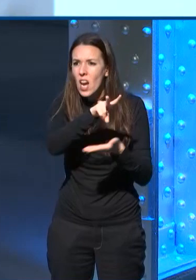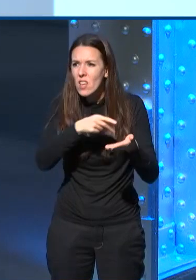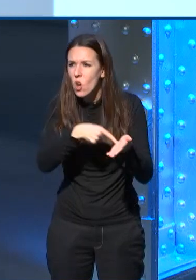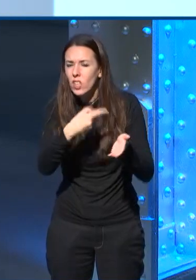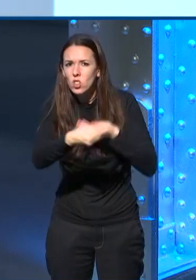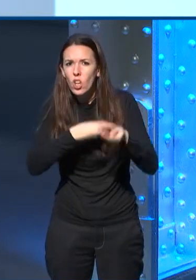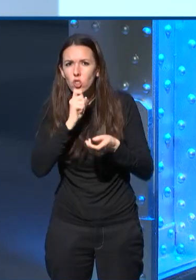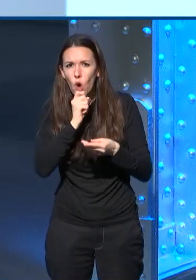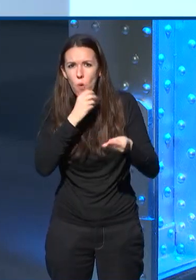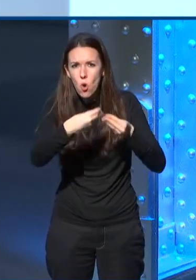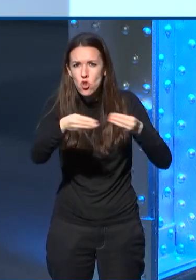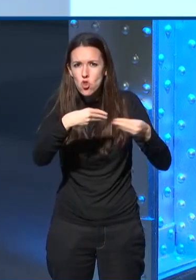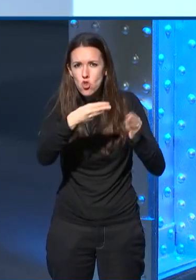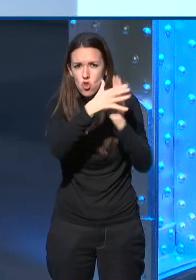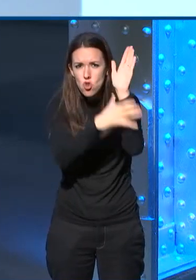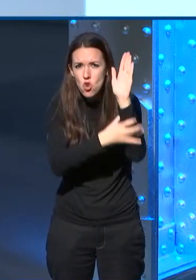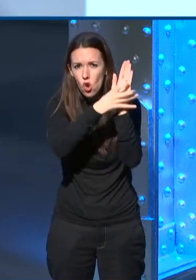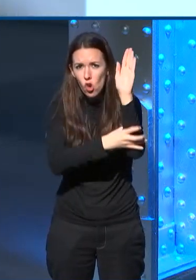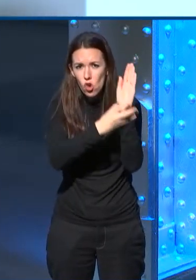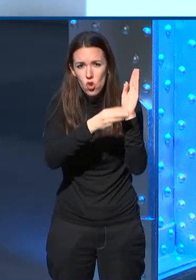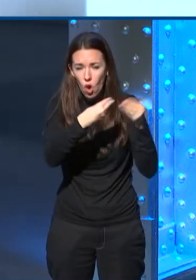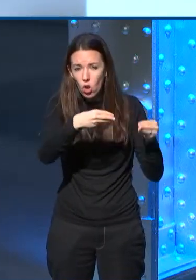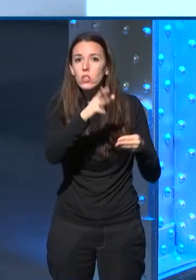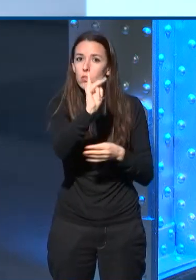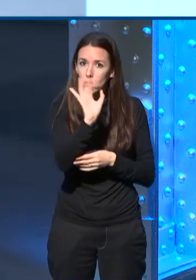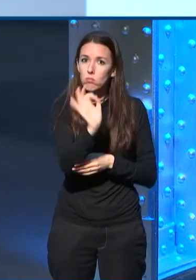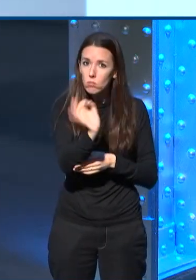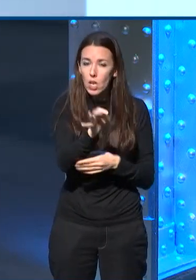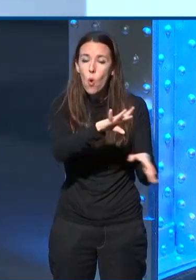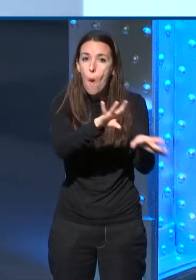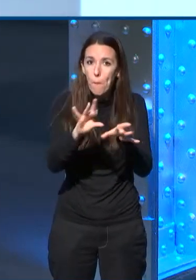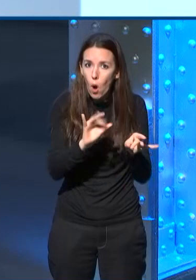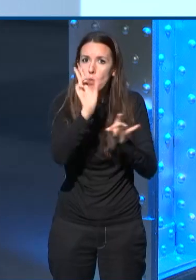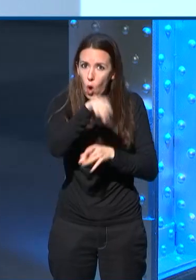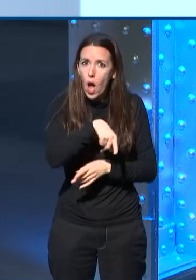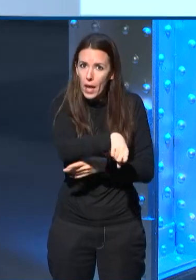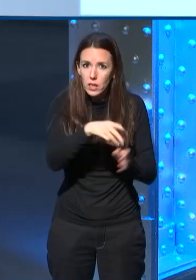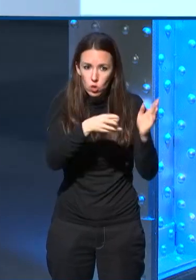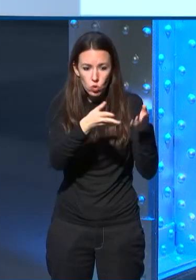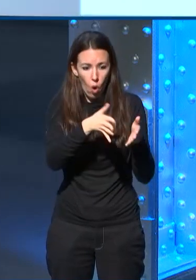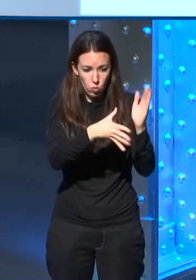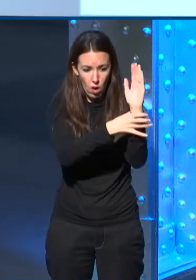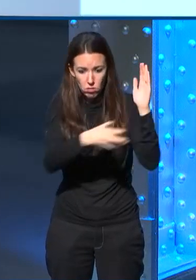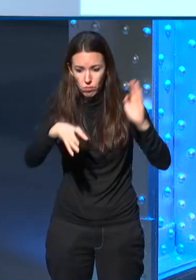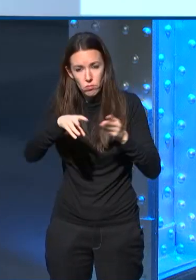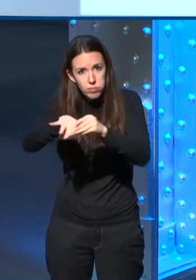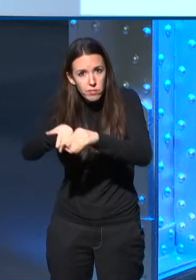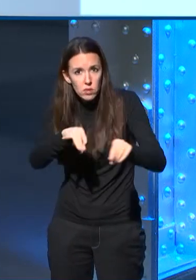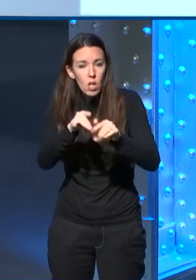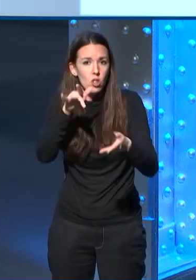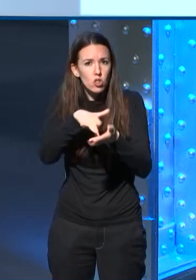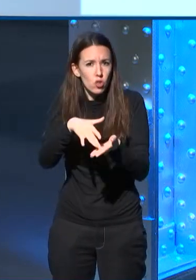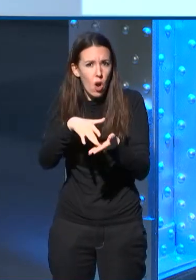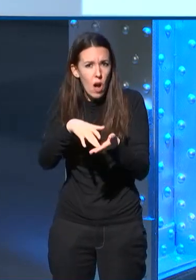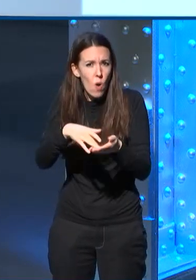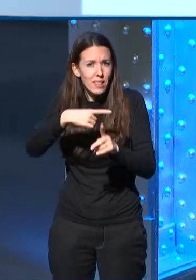hecho con corcho? Pues sí, está hecho con corcho. En distintas resinas se embebe polvo de corcho y es muy bueno para este propósito y soportan temperaturas de miles